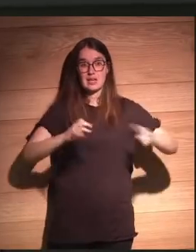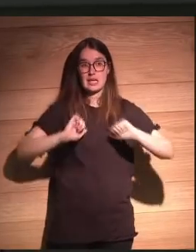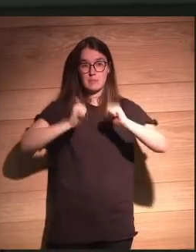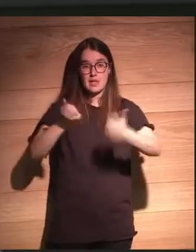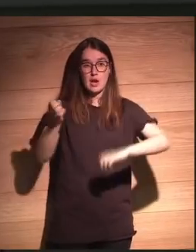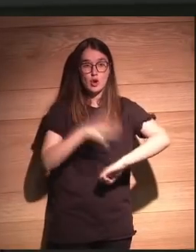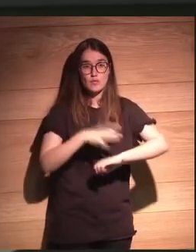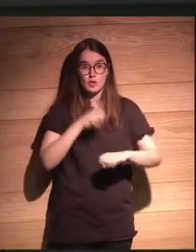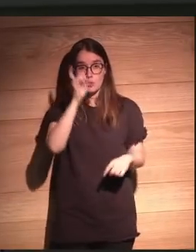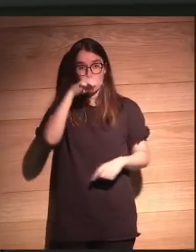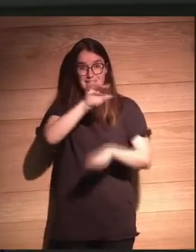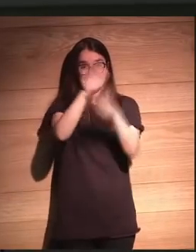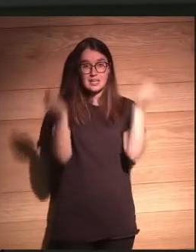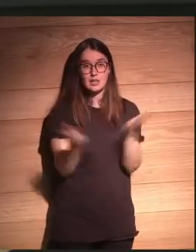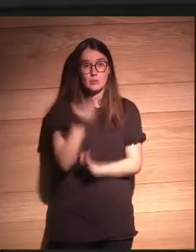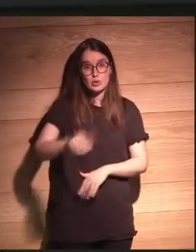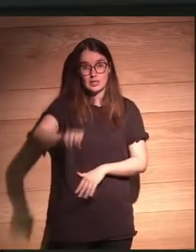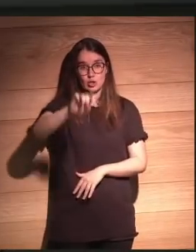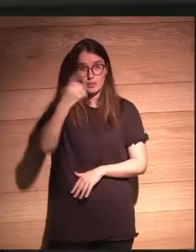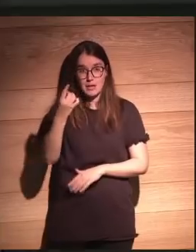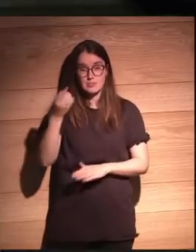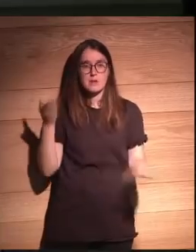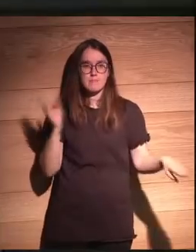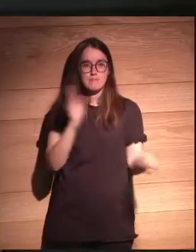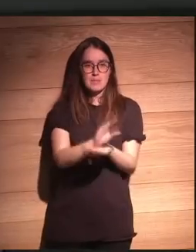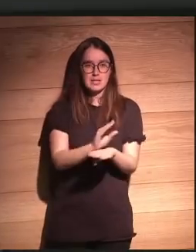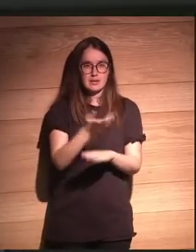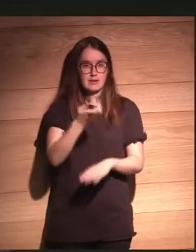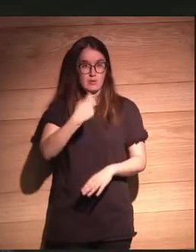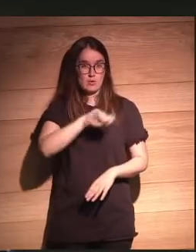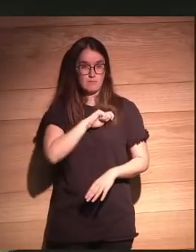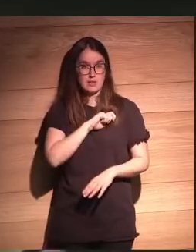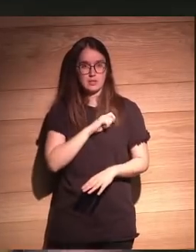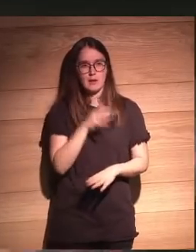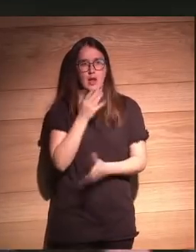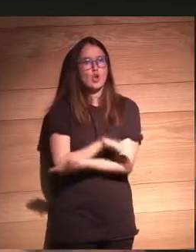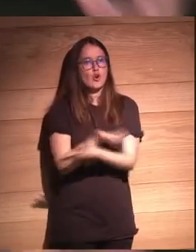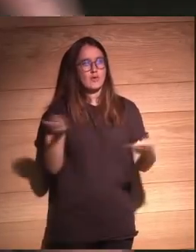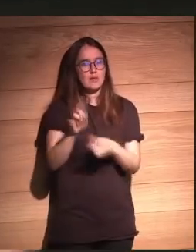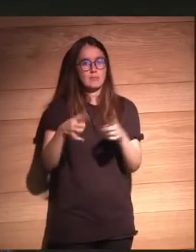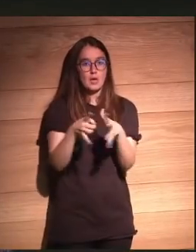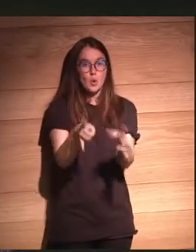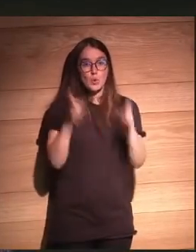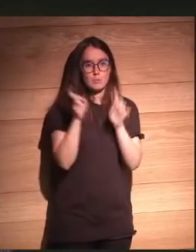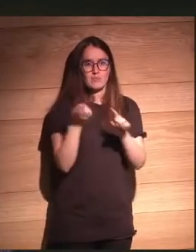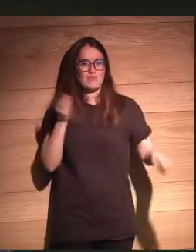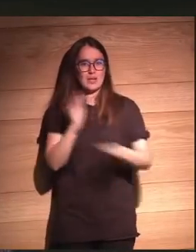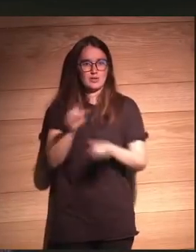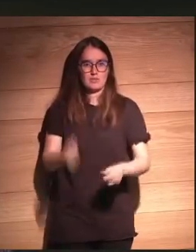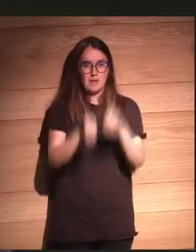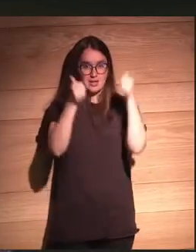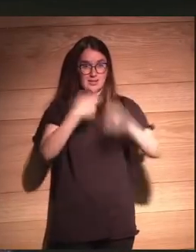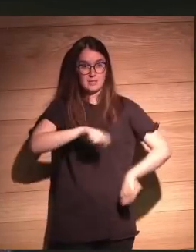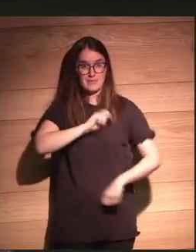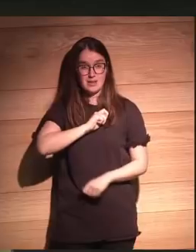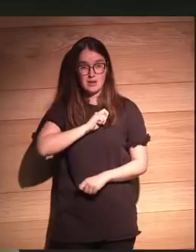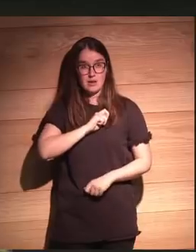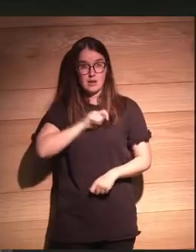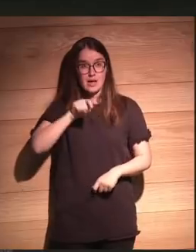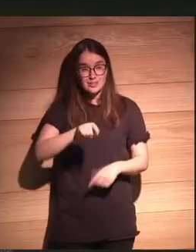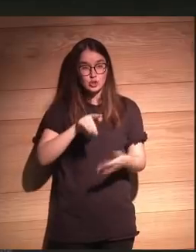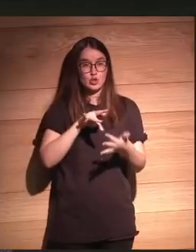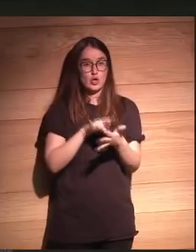los fondos buitres internacionales más importantes a invertir en este país para dar confianza y atraer más inversiones hacia España. Y